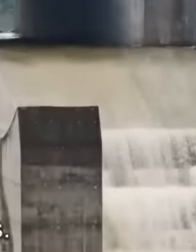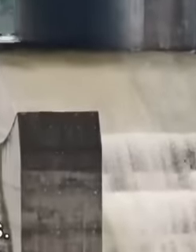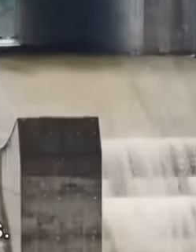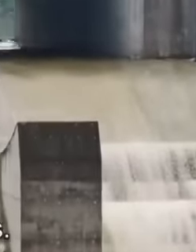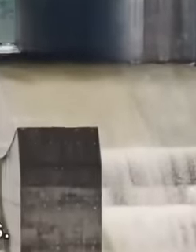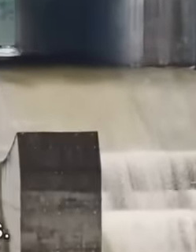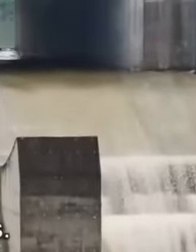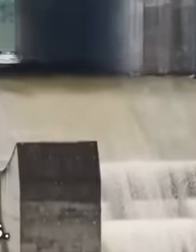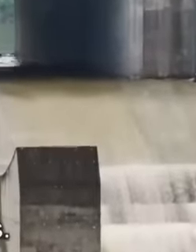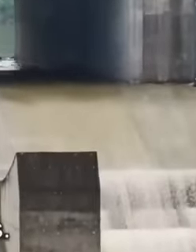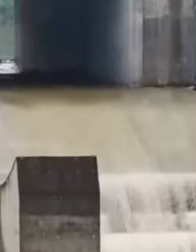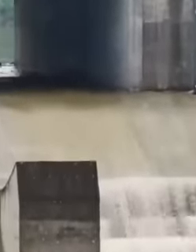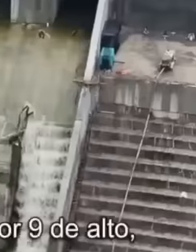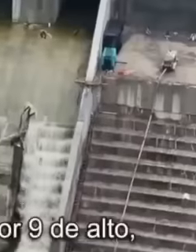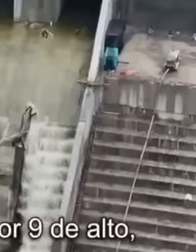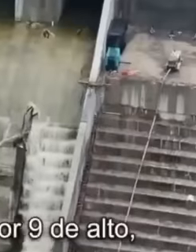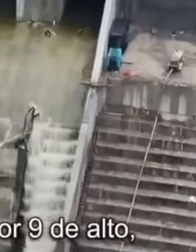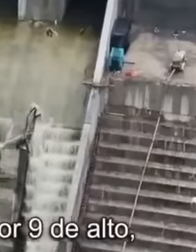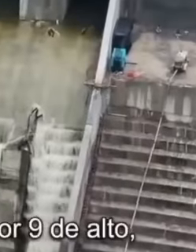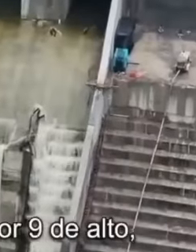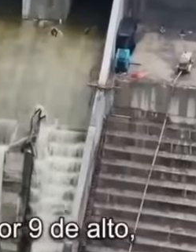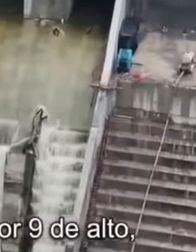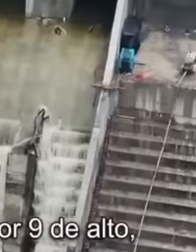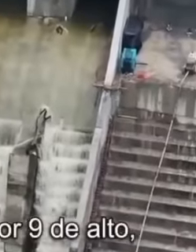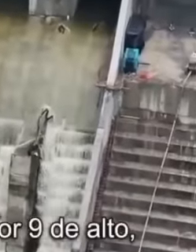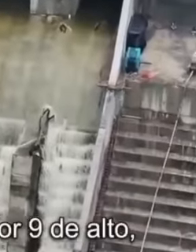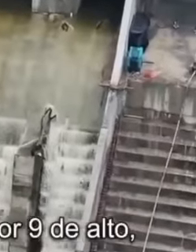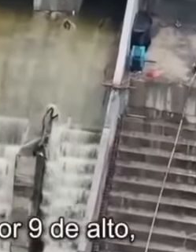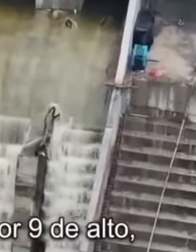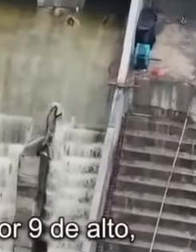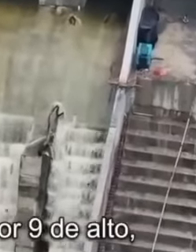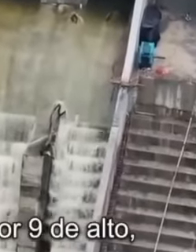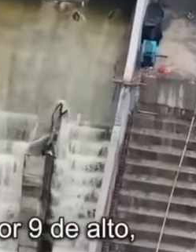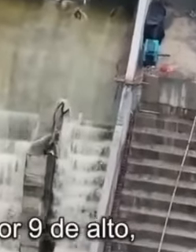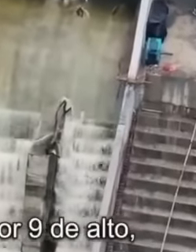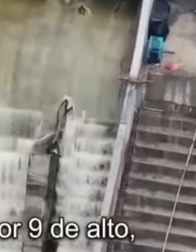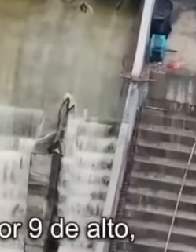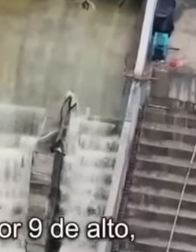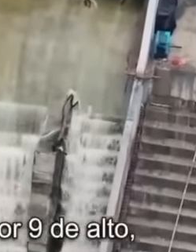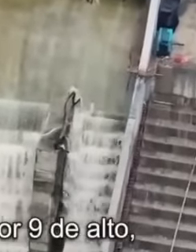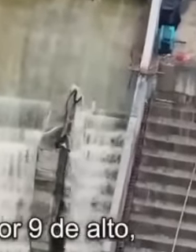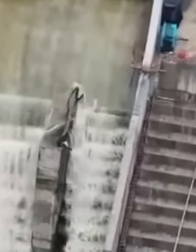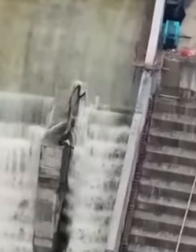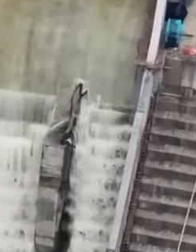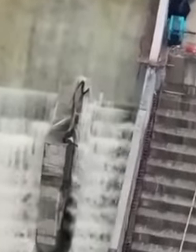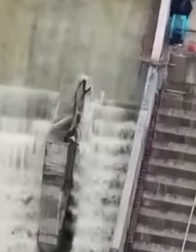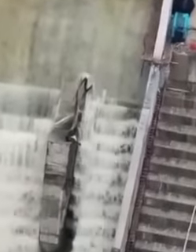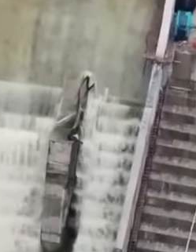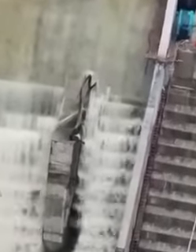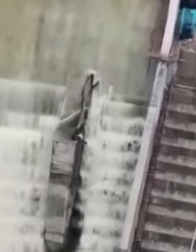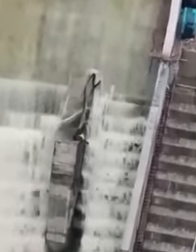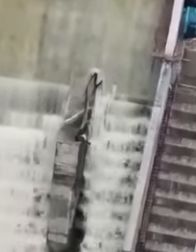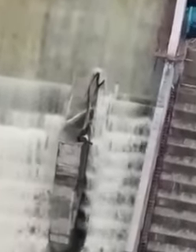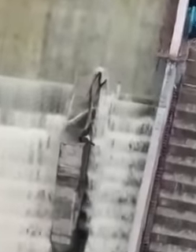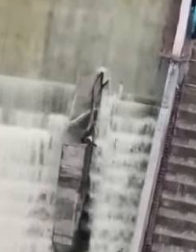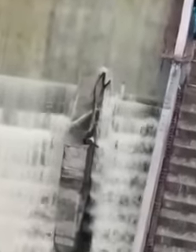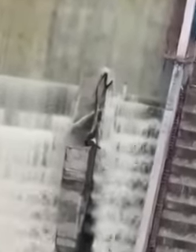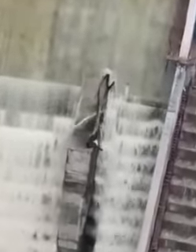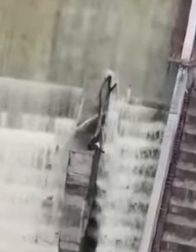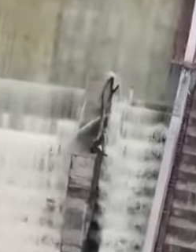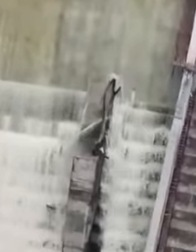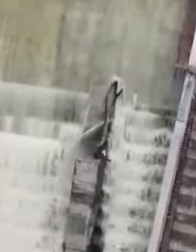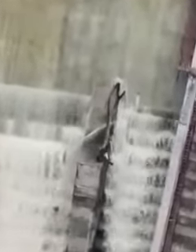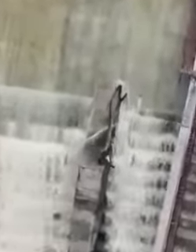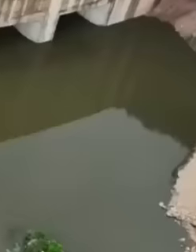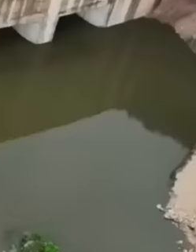y vertiendo sus excedentes. 5 de sus 6 ventanas miden 13 metros de ancho por 9 de alto, mientras que la sexta mide 7 por